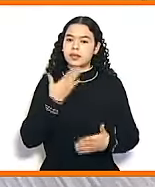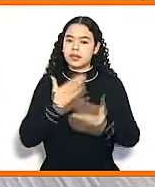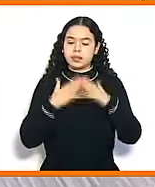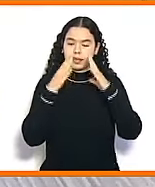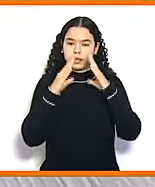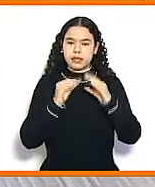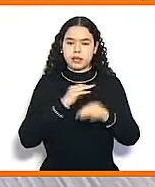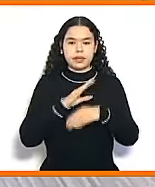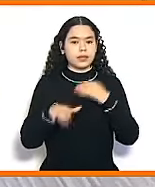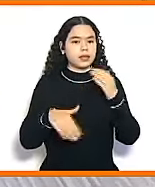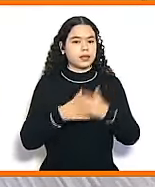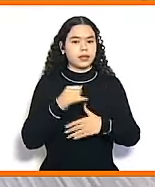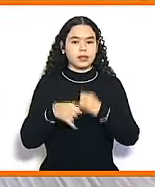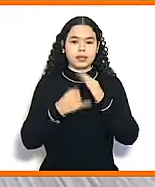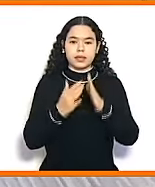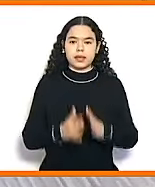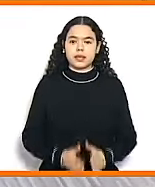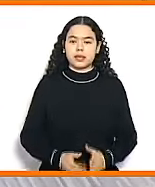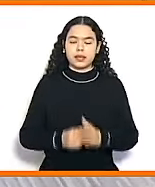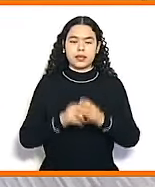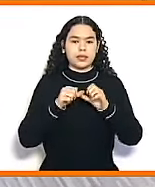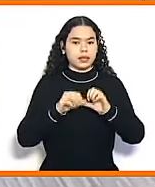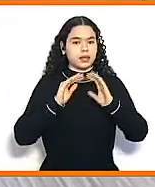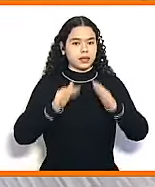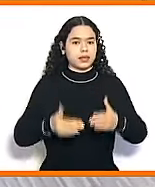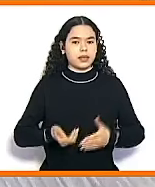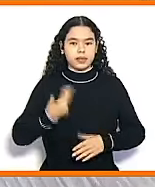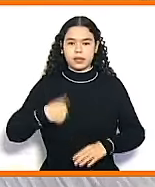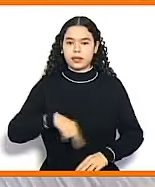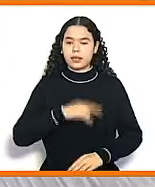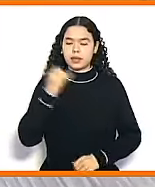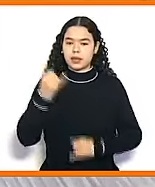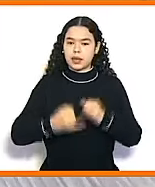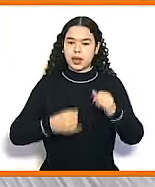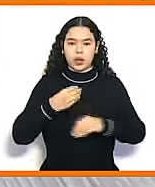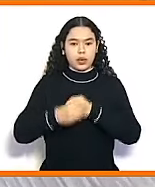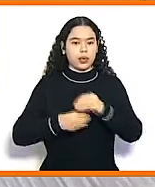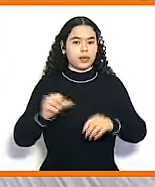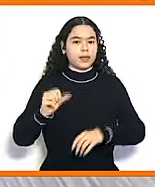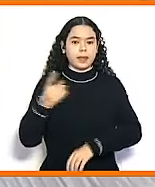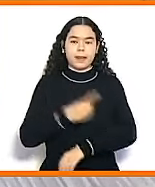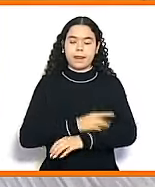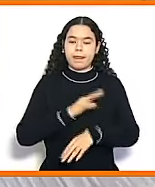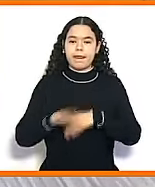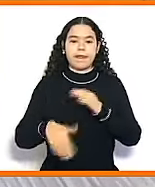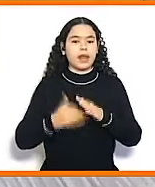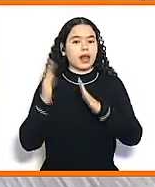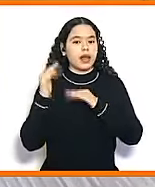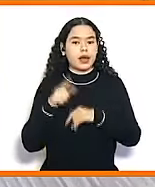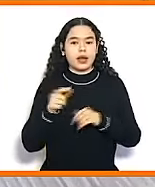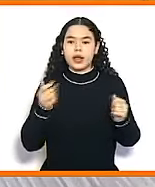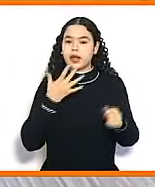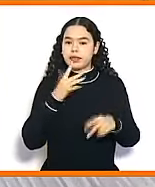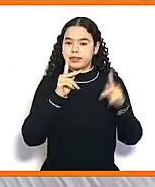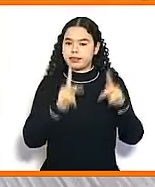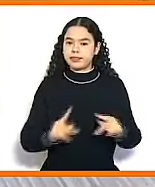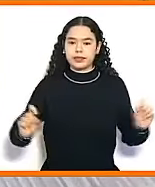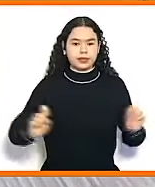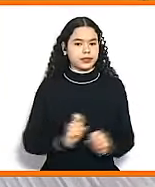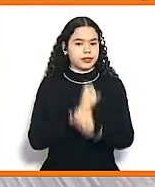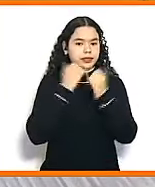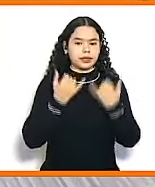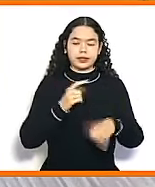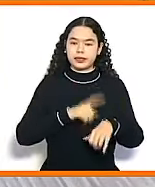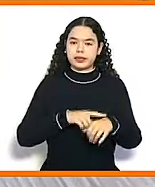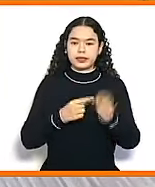Marbella muy buenas noches a todos nuestros fieles jugadores y bienvenidos a nuestro último sorteo del el día de hoy Espero que seas vos el afortunado ganador en este